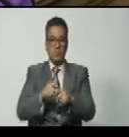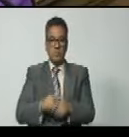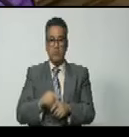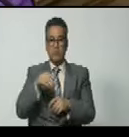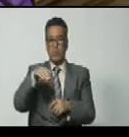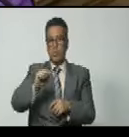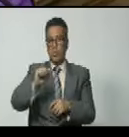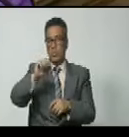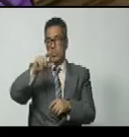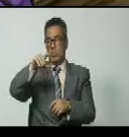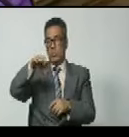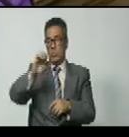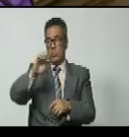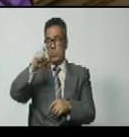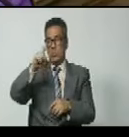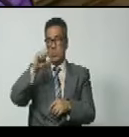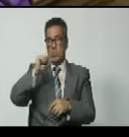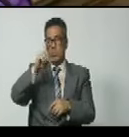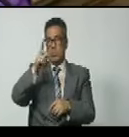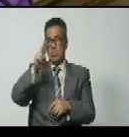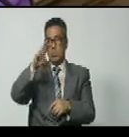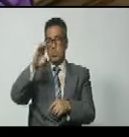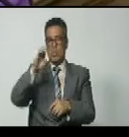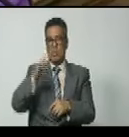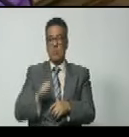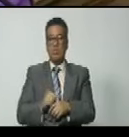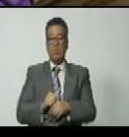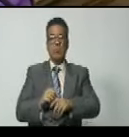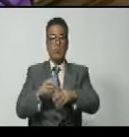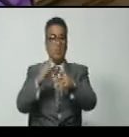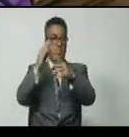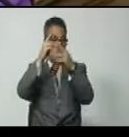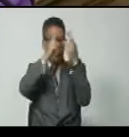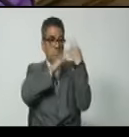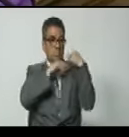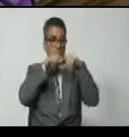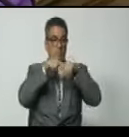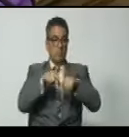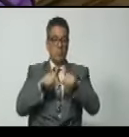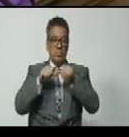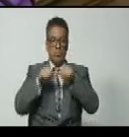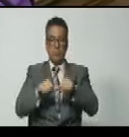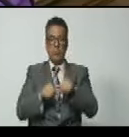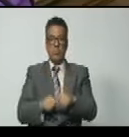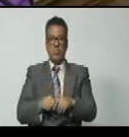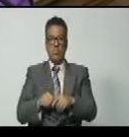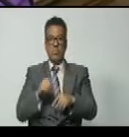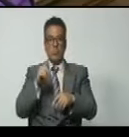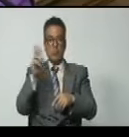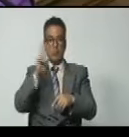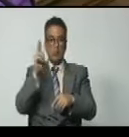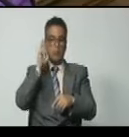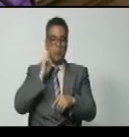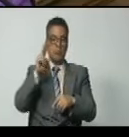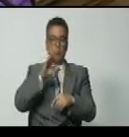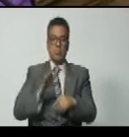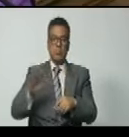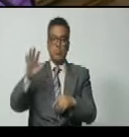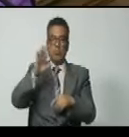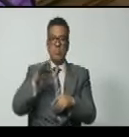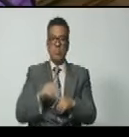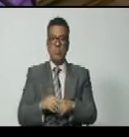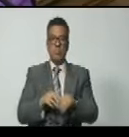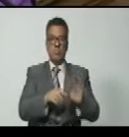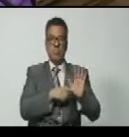ciudadano Alexander Gabriel Yanes de Leus como embajador representante permanente de la República Bolivariana de